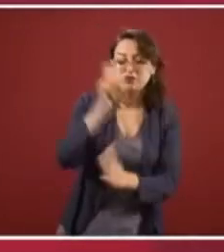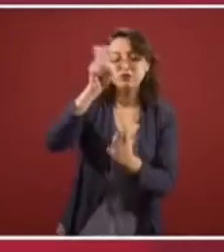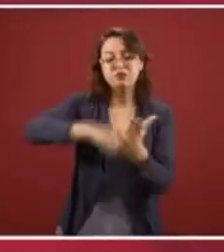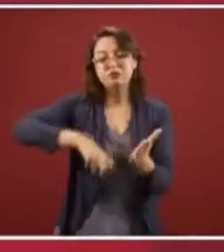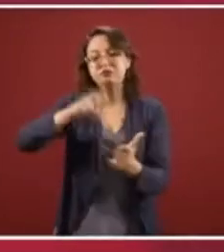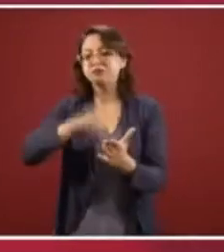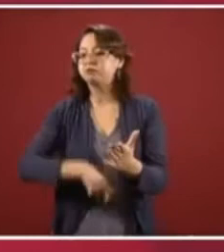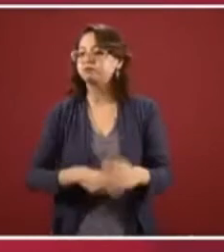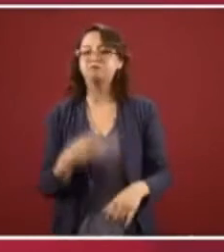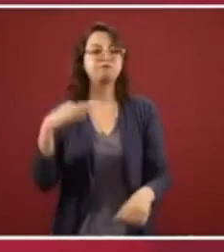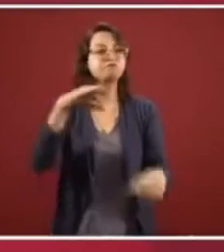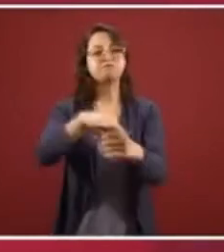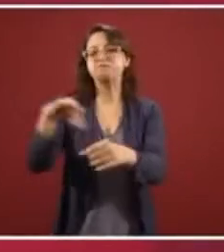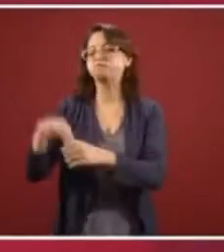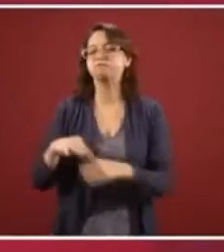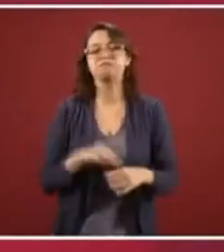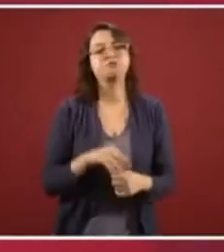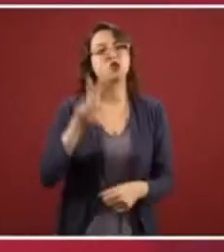no pasó,